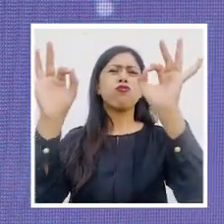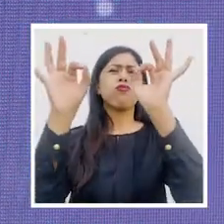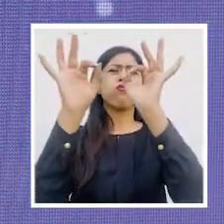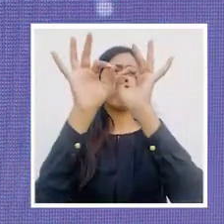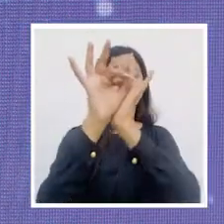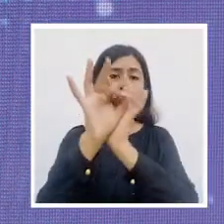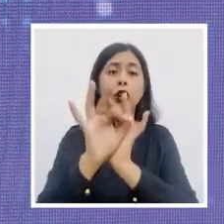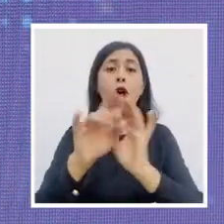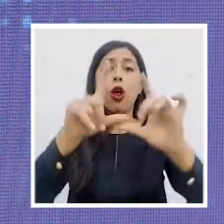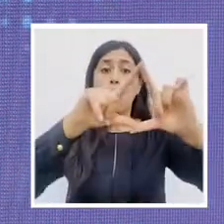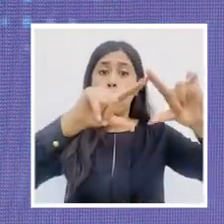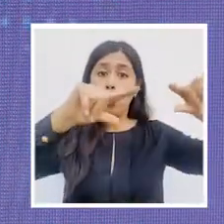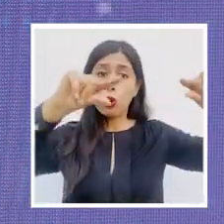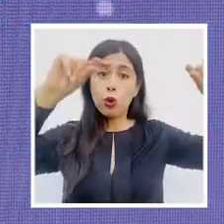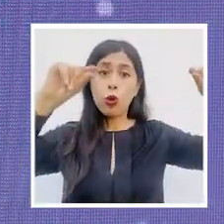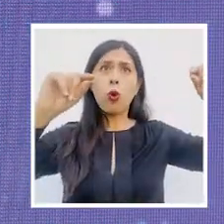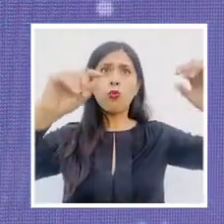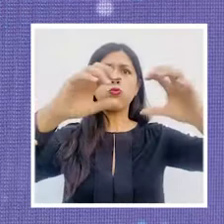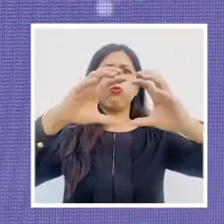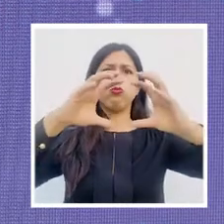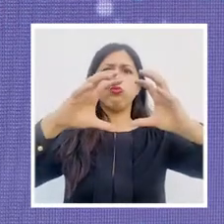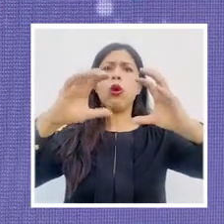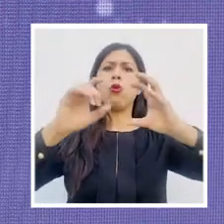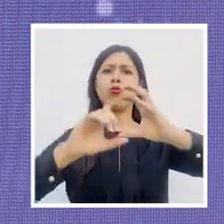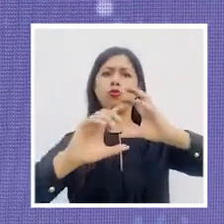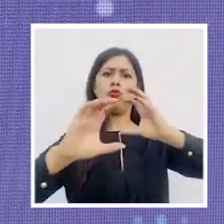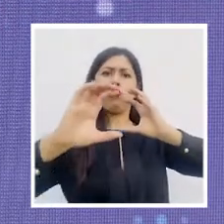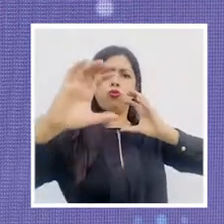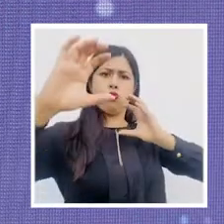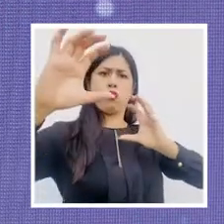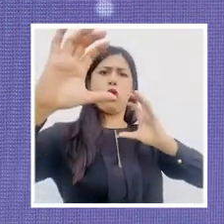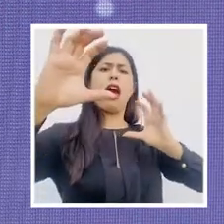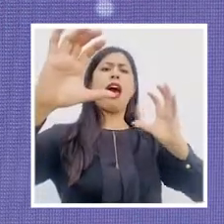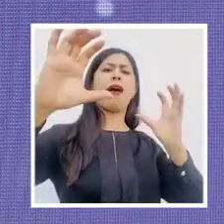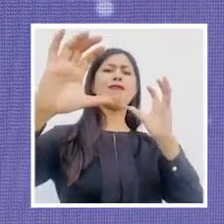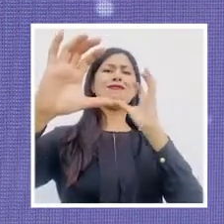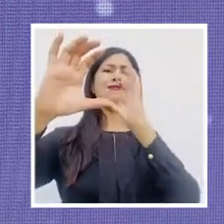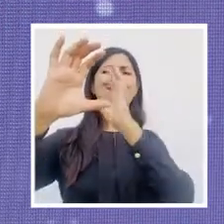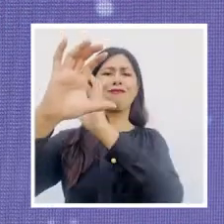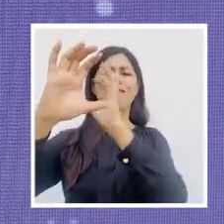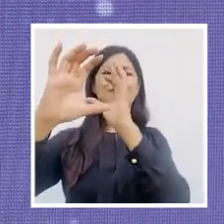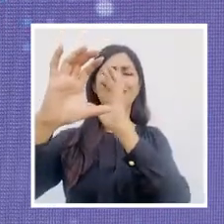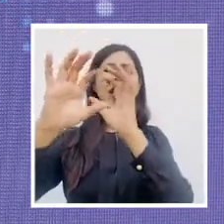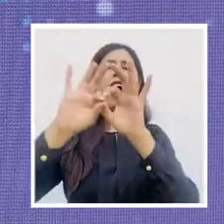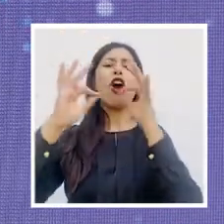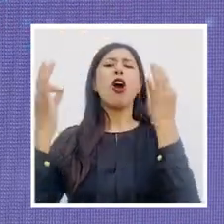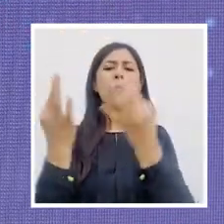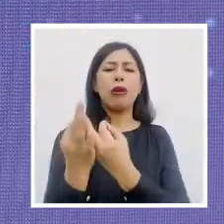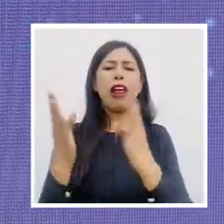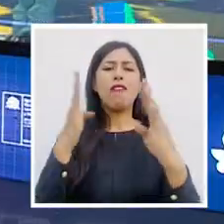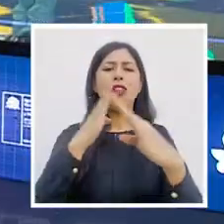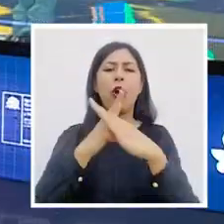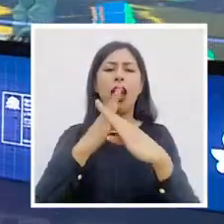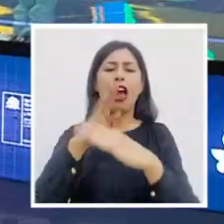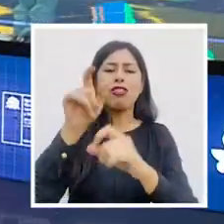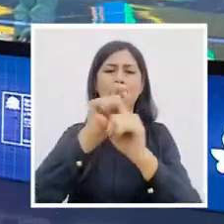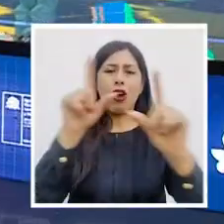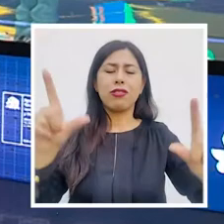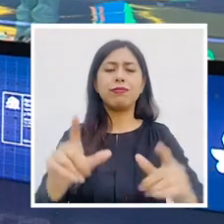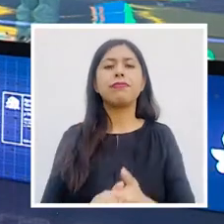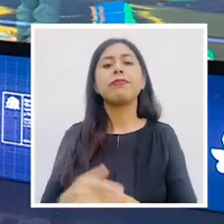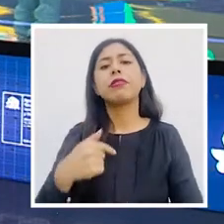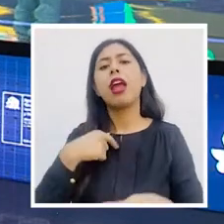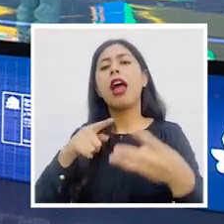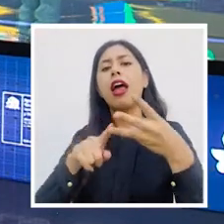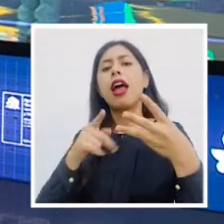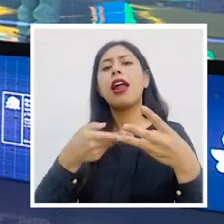que la Luna es suficientemente grande y está suficientemente cerca para bloquear completamente el disco del Sol. Perfecto. Y una de las preguntas que más se repite,